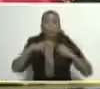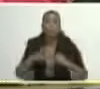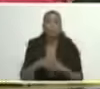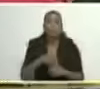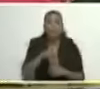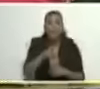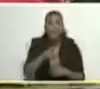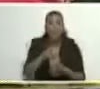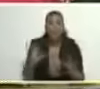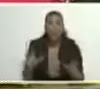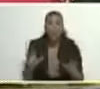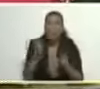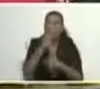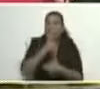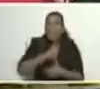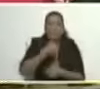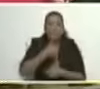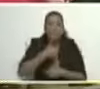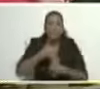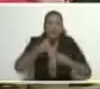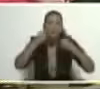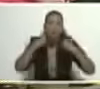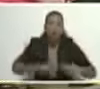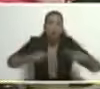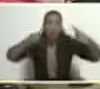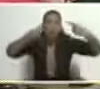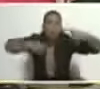Y cuando la resistencia fue vencida,